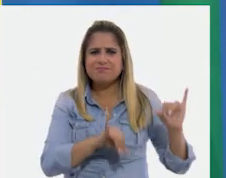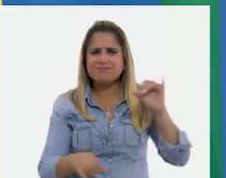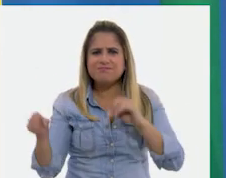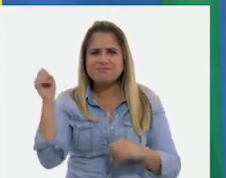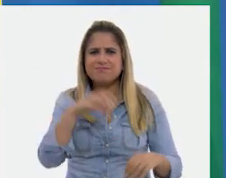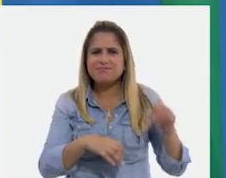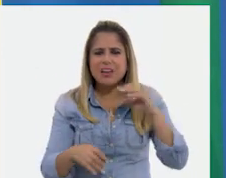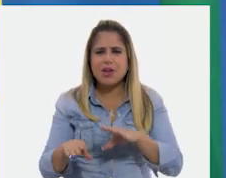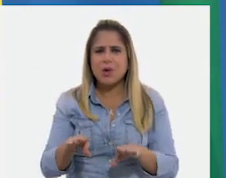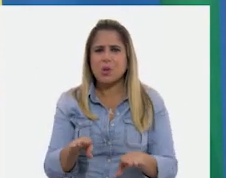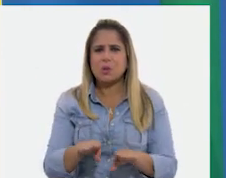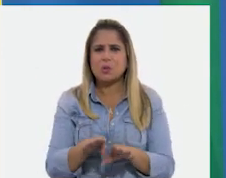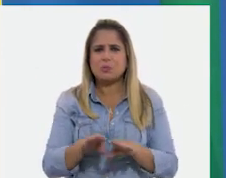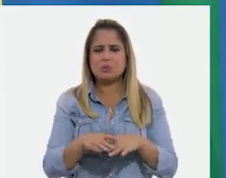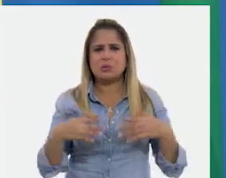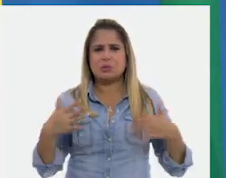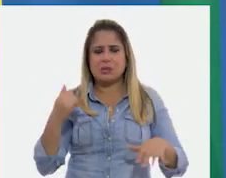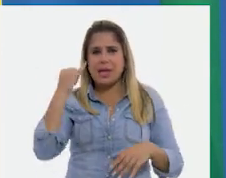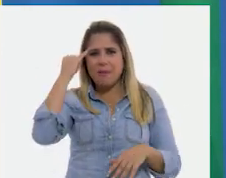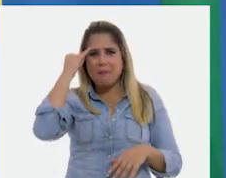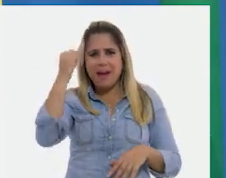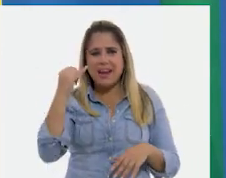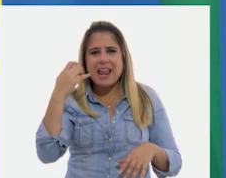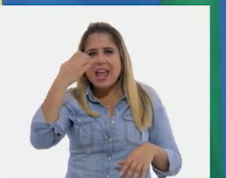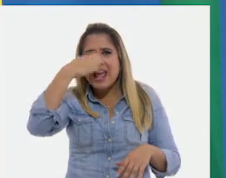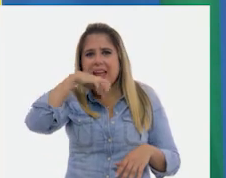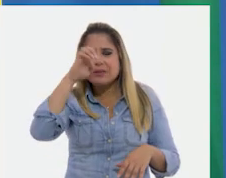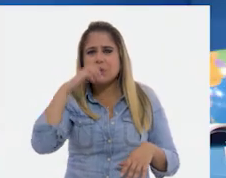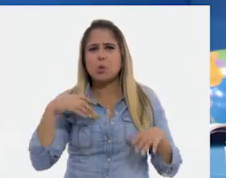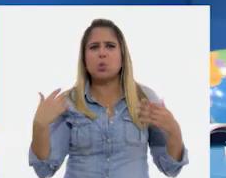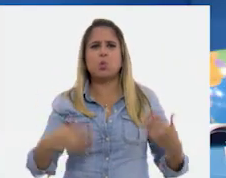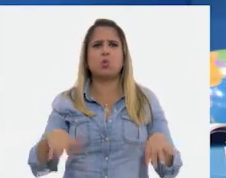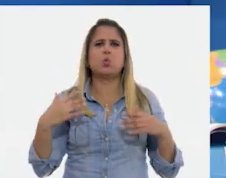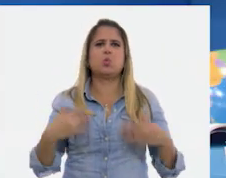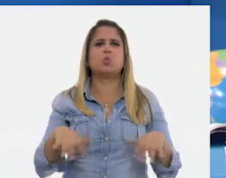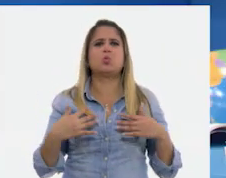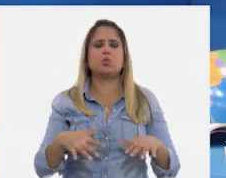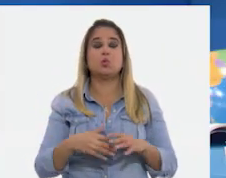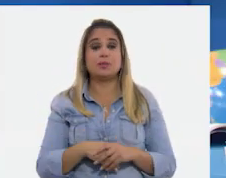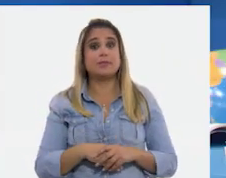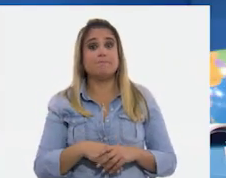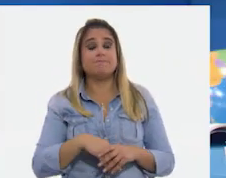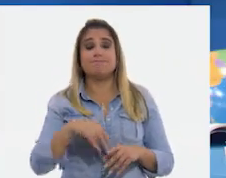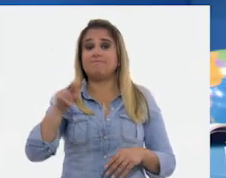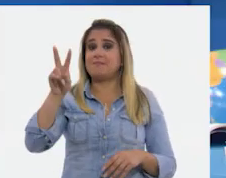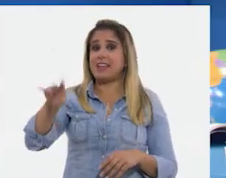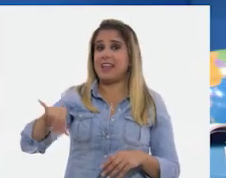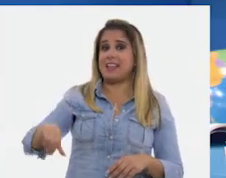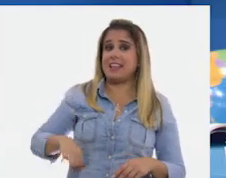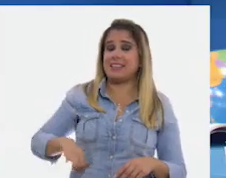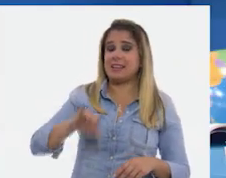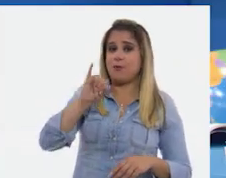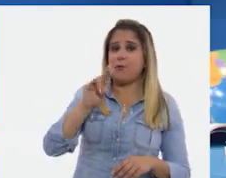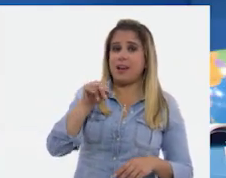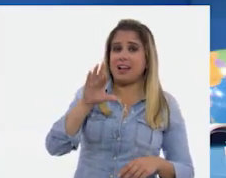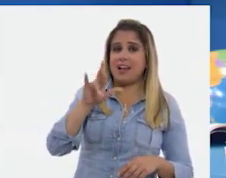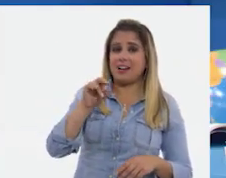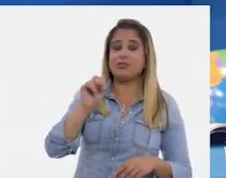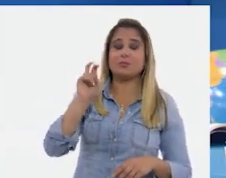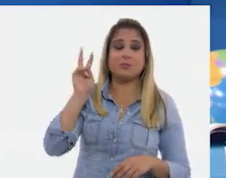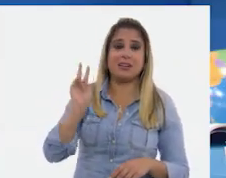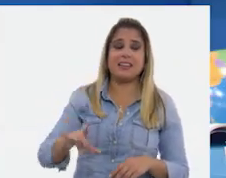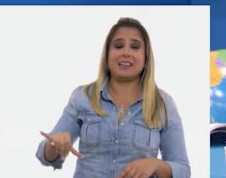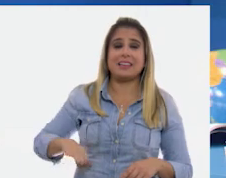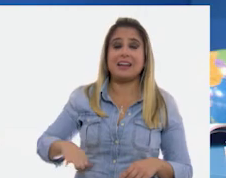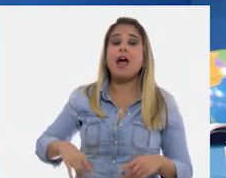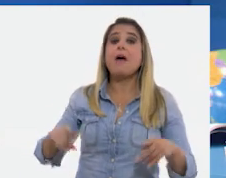mexicanos favoritos. O sea, imagínense, qué experiencias, maestra. Muy interesante, Juan Carlos, sin lugar a dudas. Es que